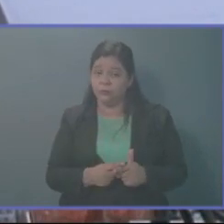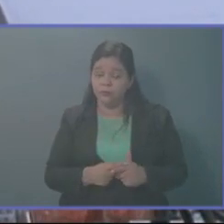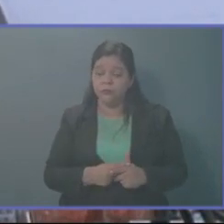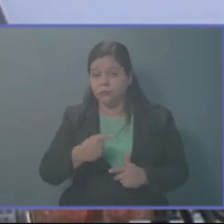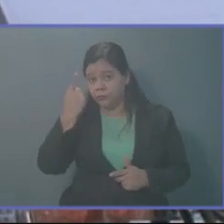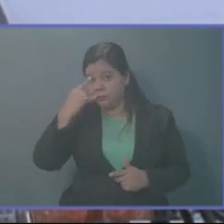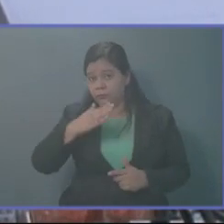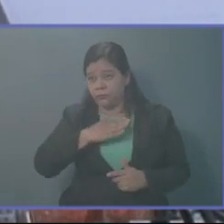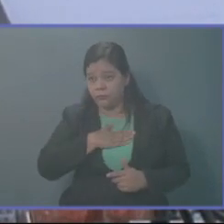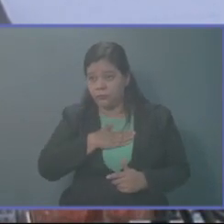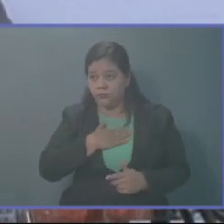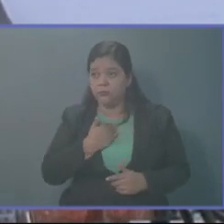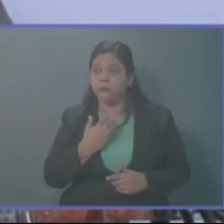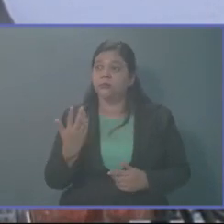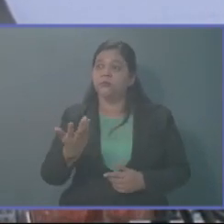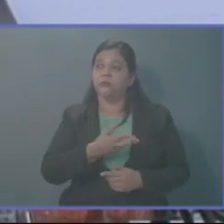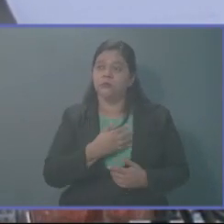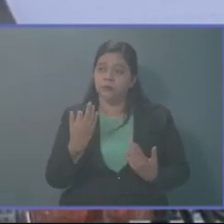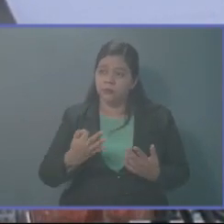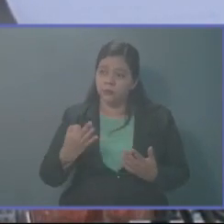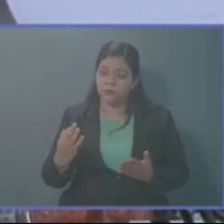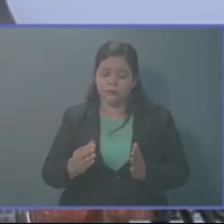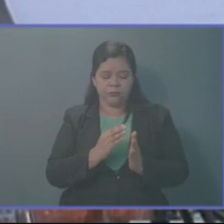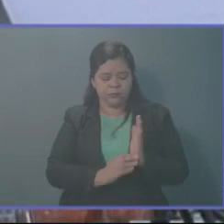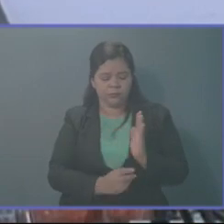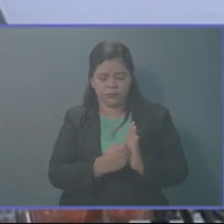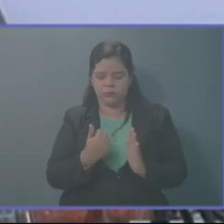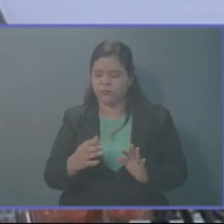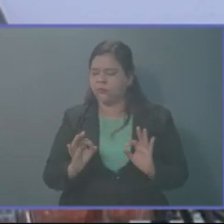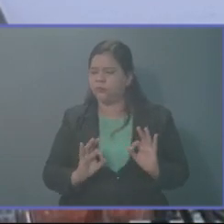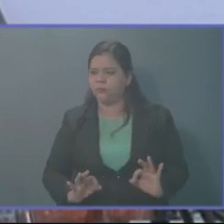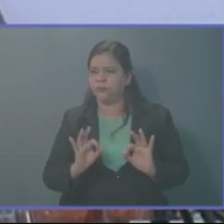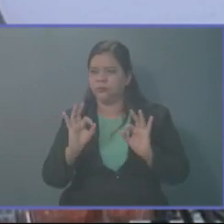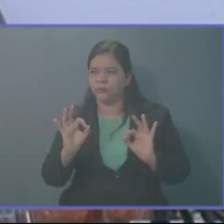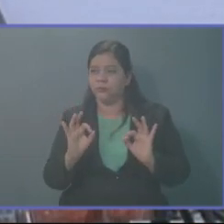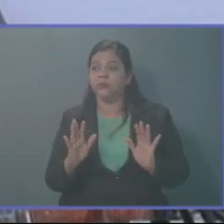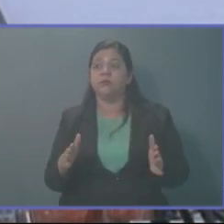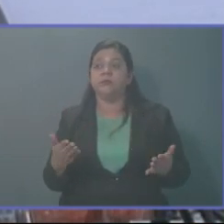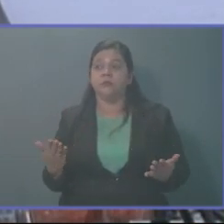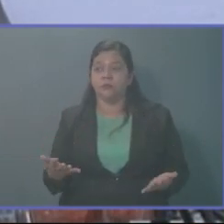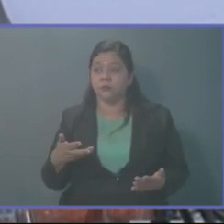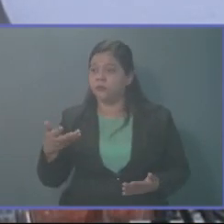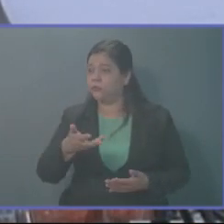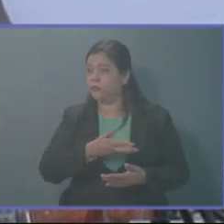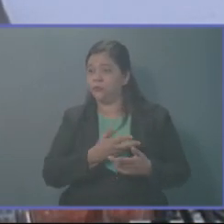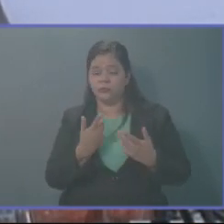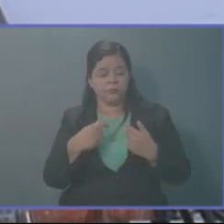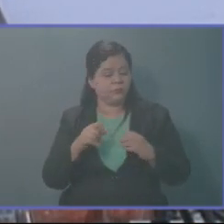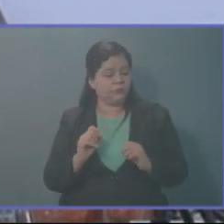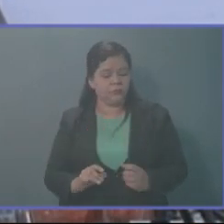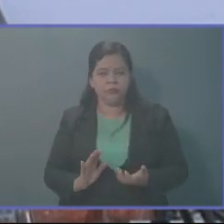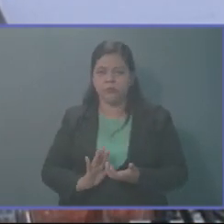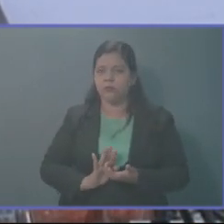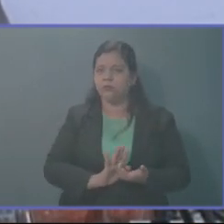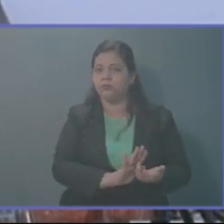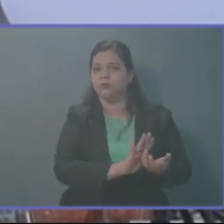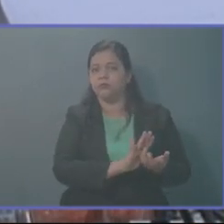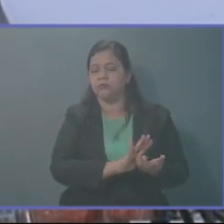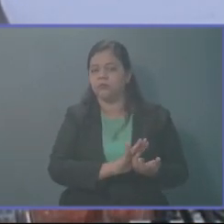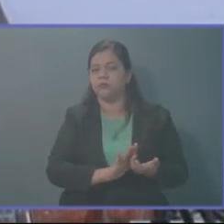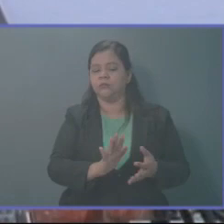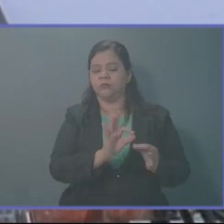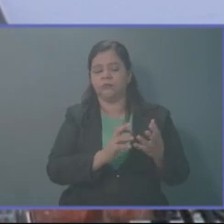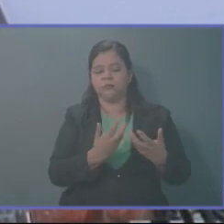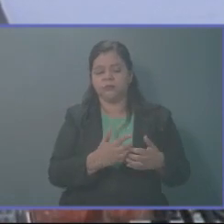mí esto lo deberíamos de eliminar definitivamente, porque no podemos ser excluyentes de